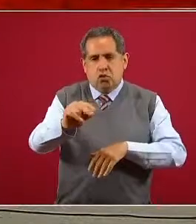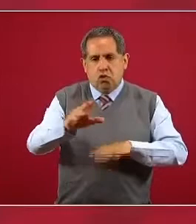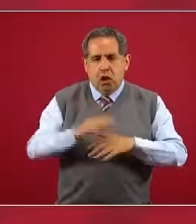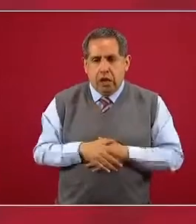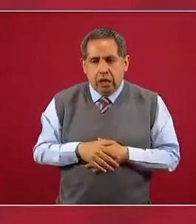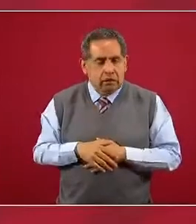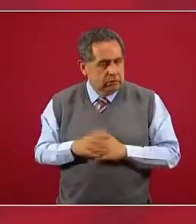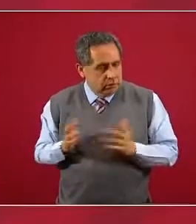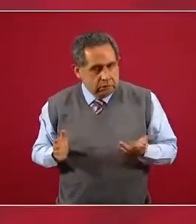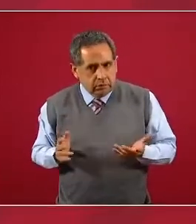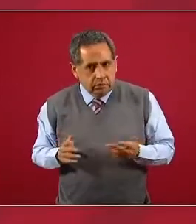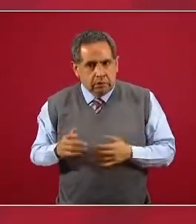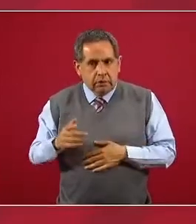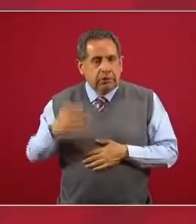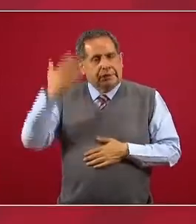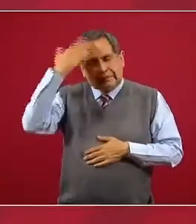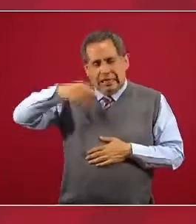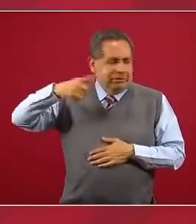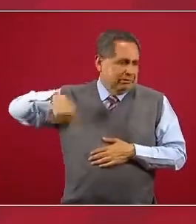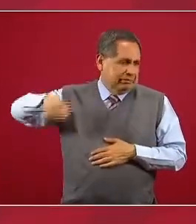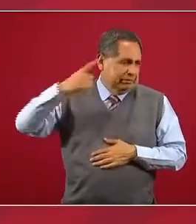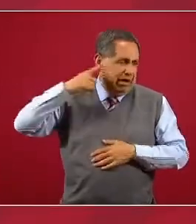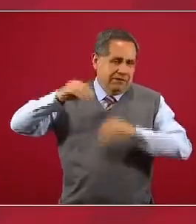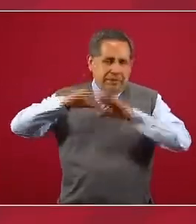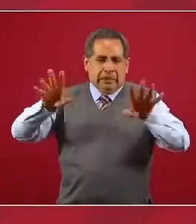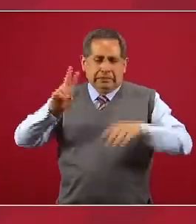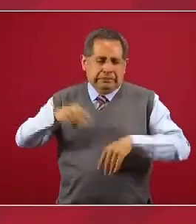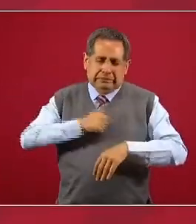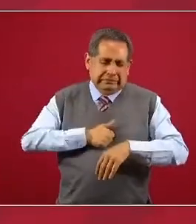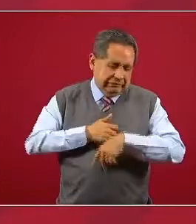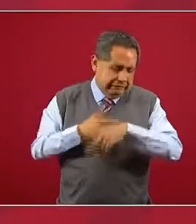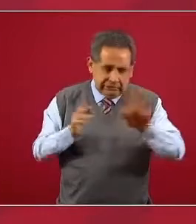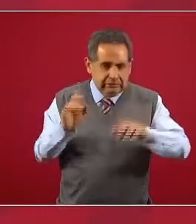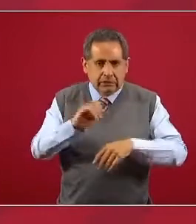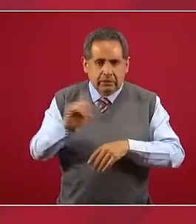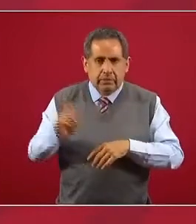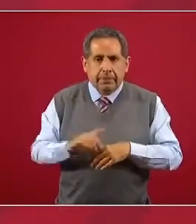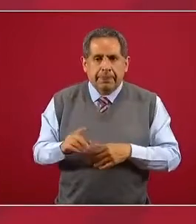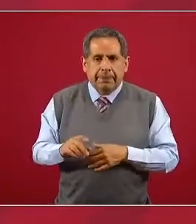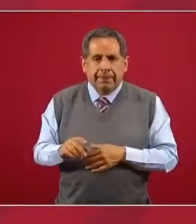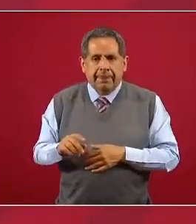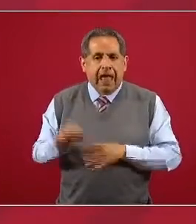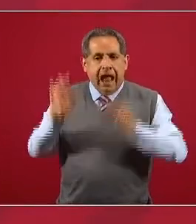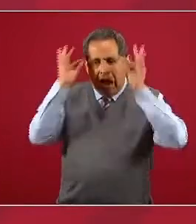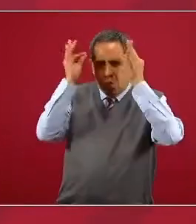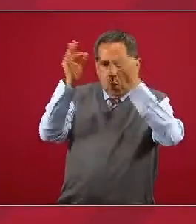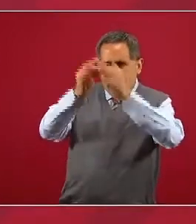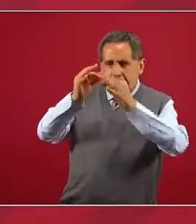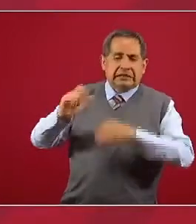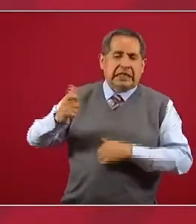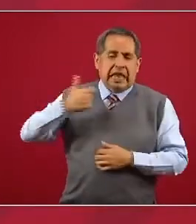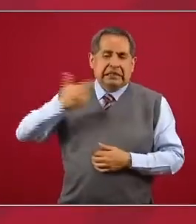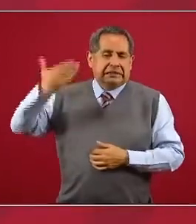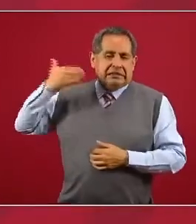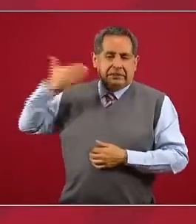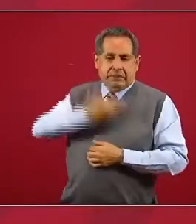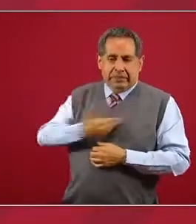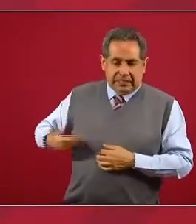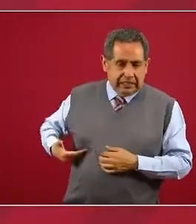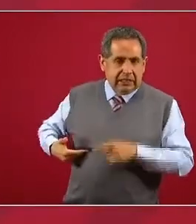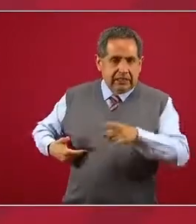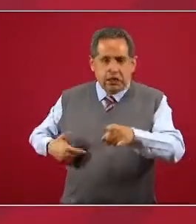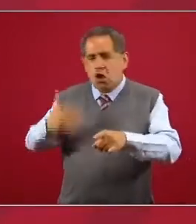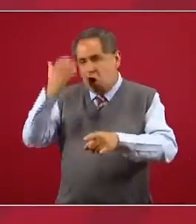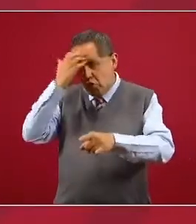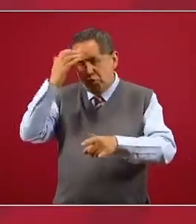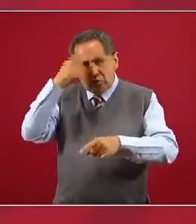que por la fama pública muy desafortunada del sistema de aduanas en sexenios previos, y